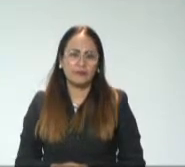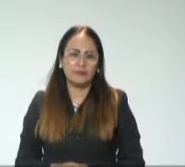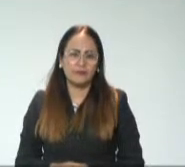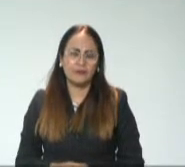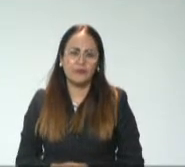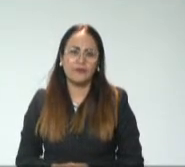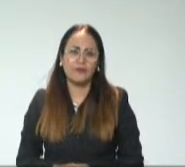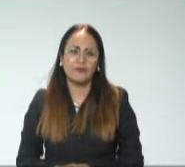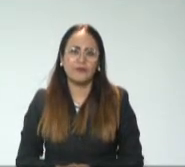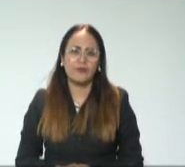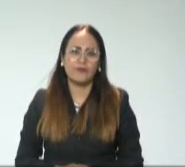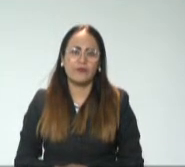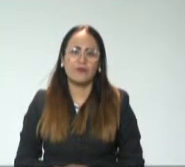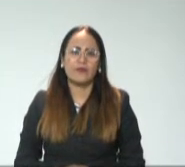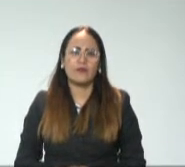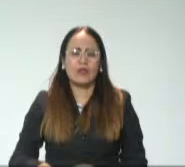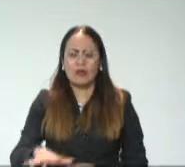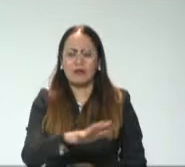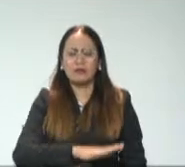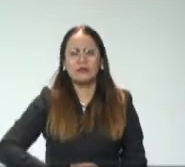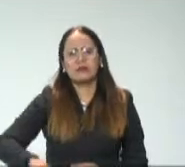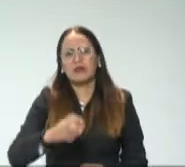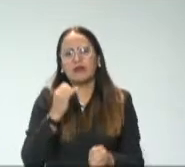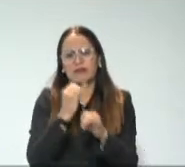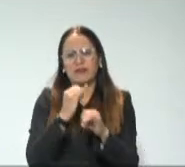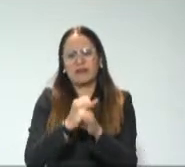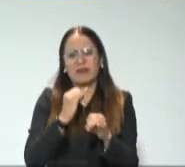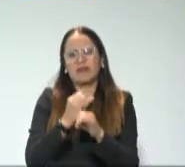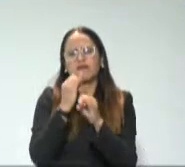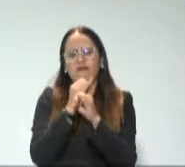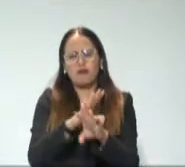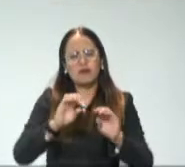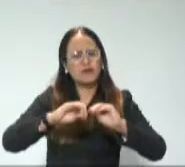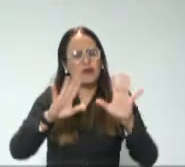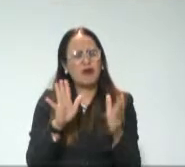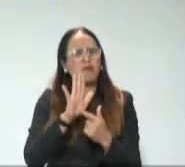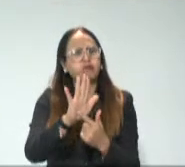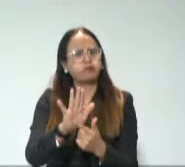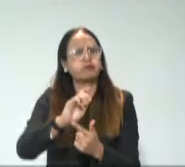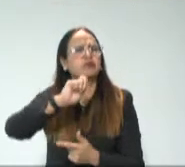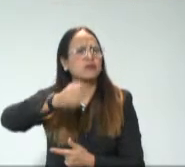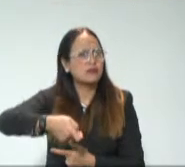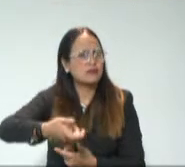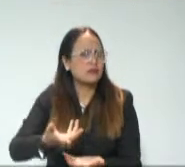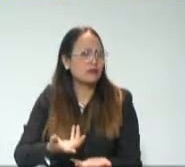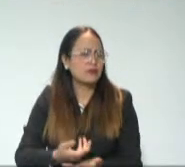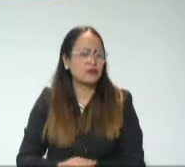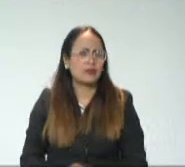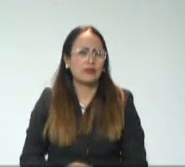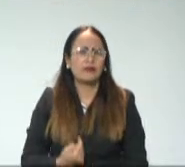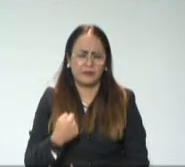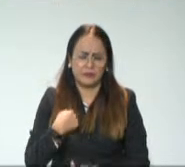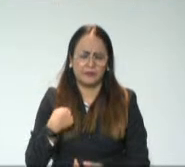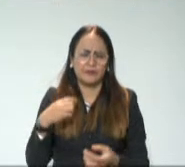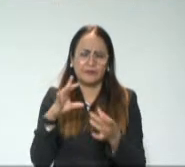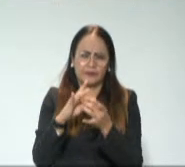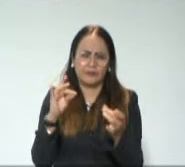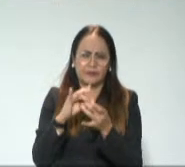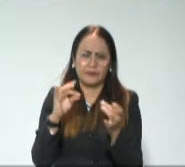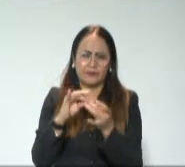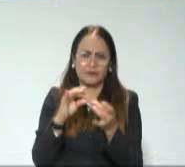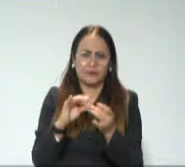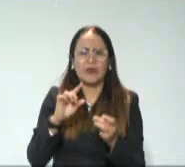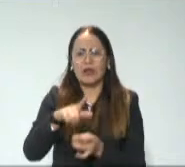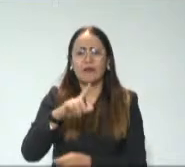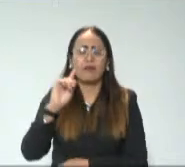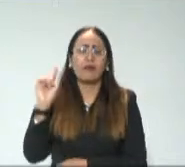entonces la transparencia en el contexto digital y aquí solo como ejemplos Permítame comentarles sobre lo que ha ocurrido en la adopción